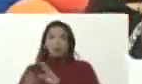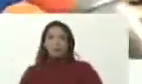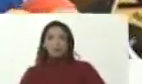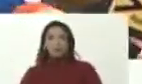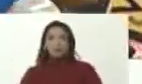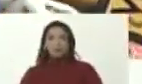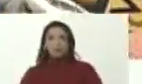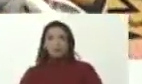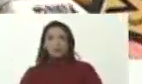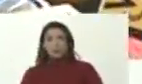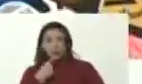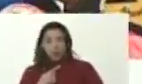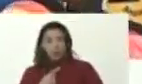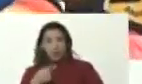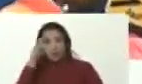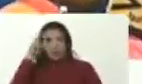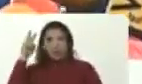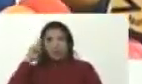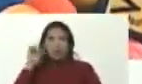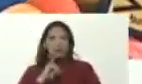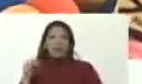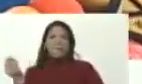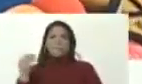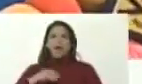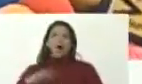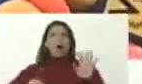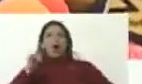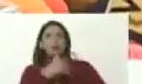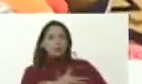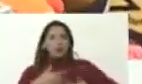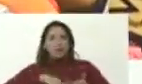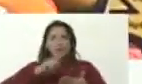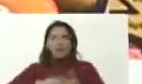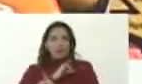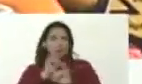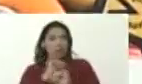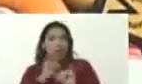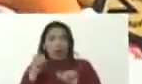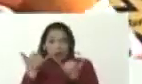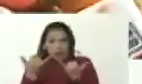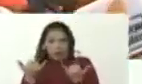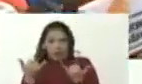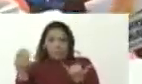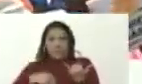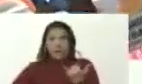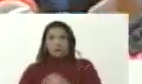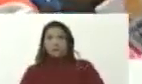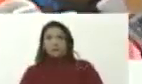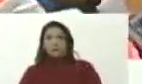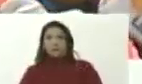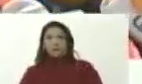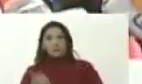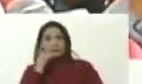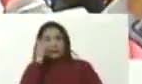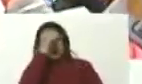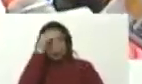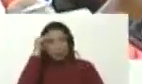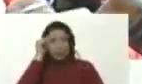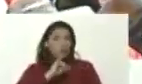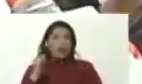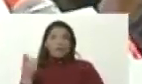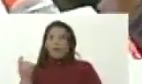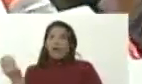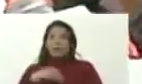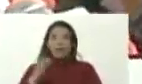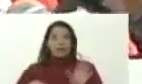Unidas. Así lo ha dicho el canciller. Ya van más de 11 millones de firmas. Todas estas instancias ya van más, pero este fin de semana tenemos el remate para llegar